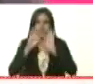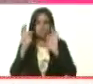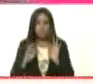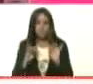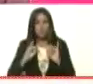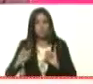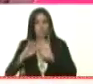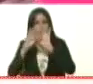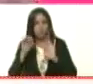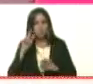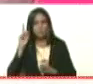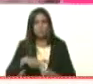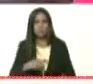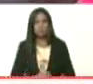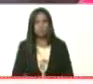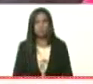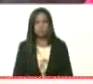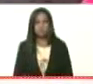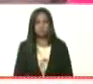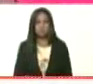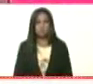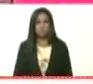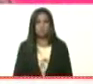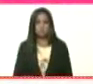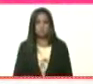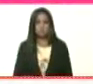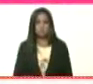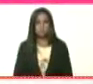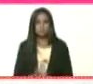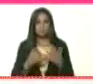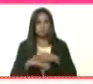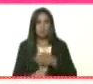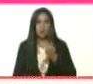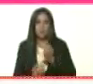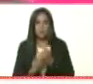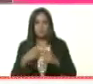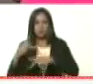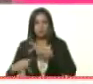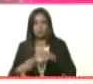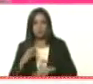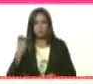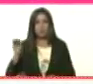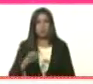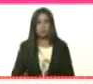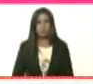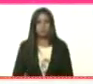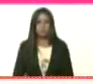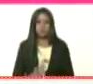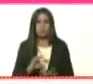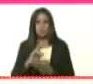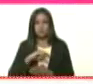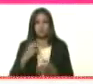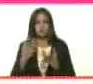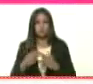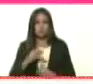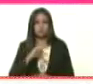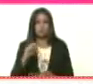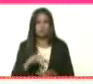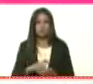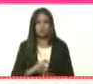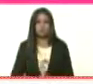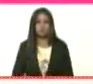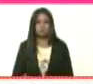rentista capitalista que penetró la base productiva del país y destruyó nuestra industria nacional.